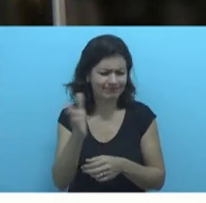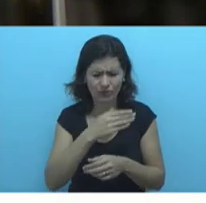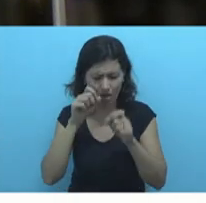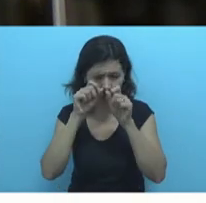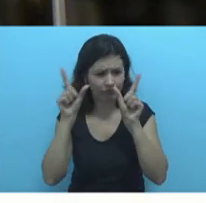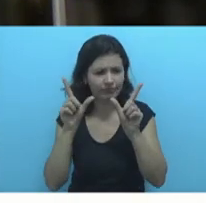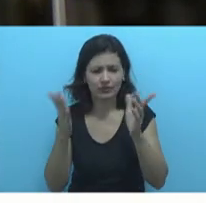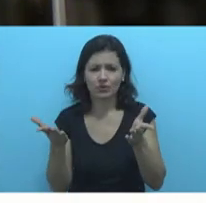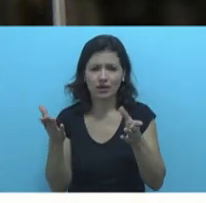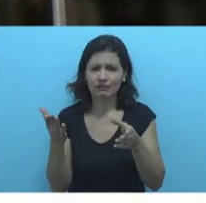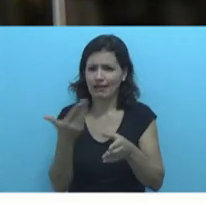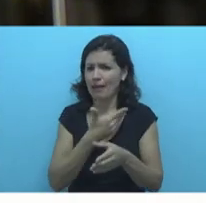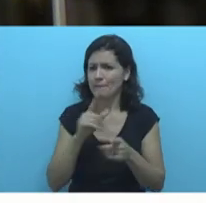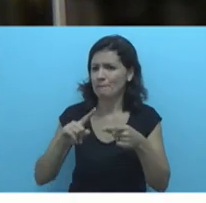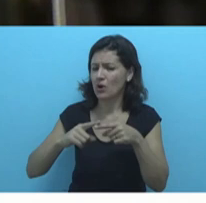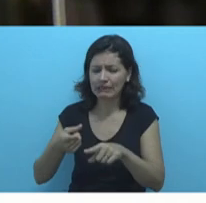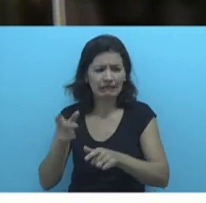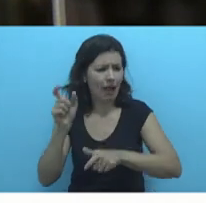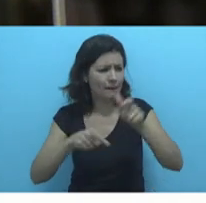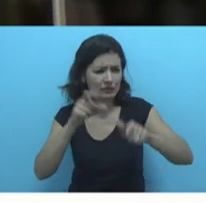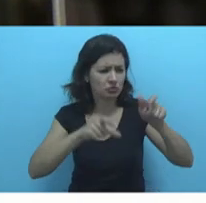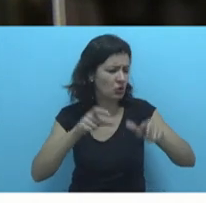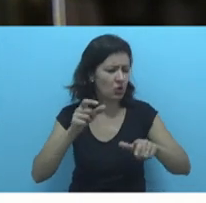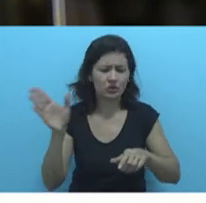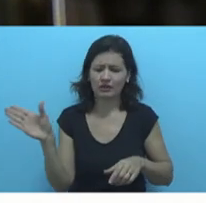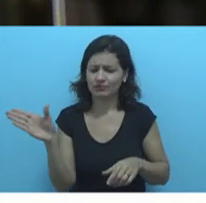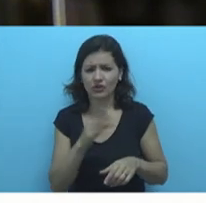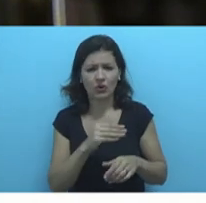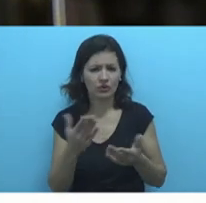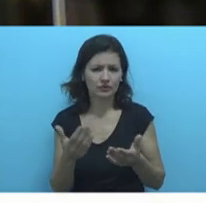sino a la ciudadanía de Santa Fe, y creo que